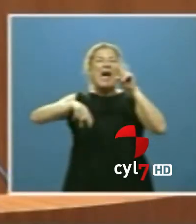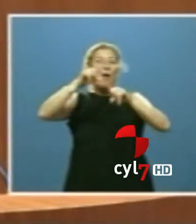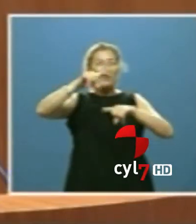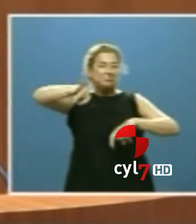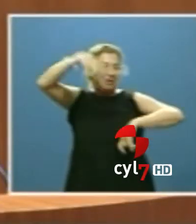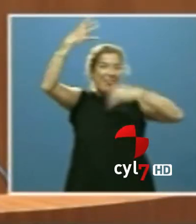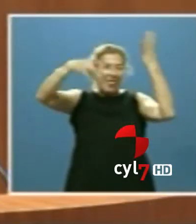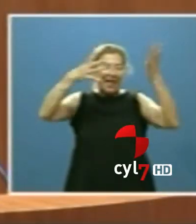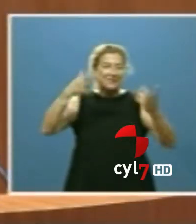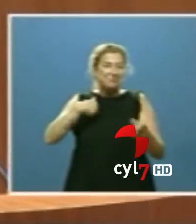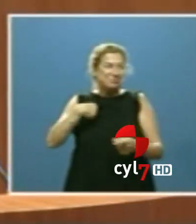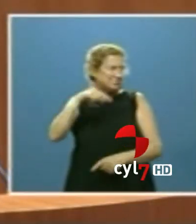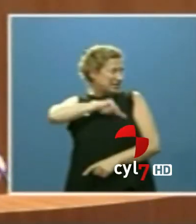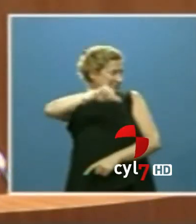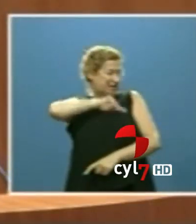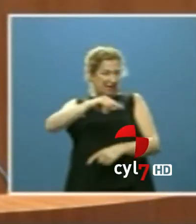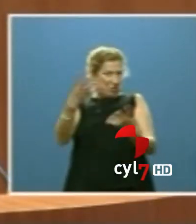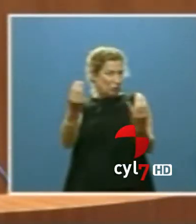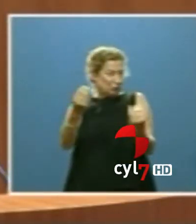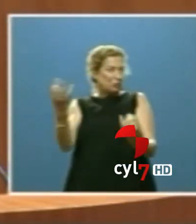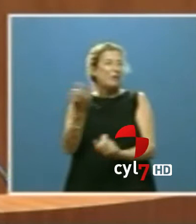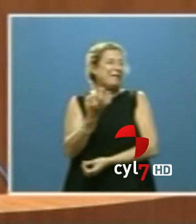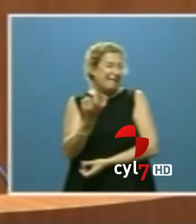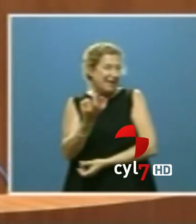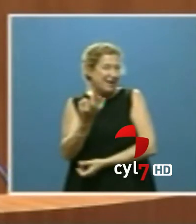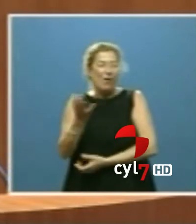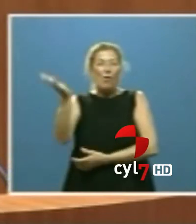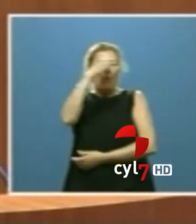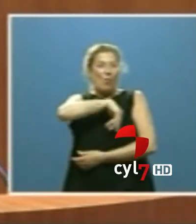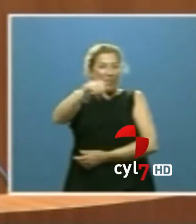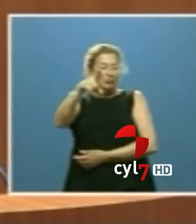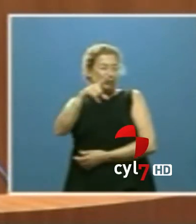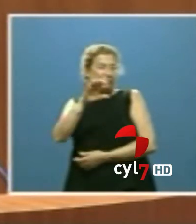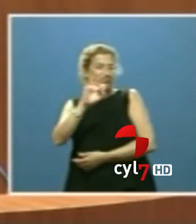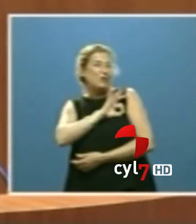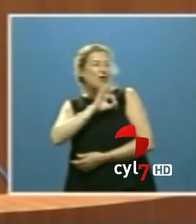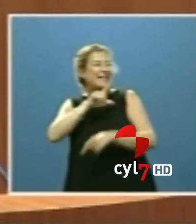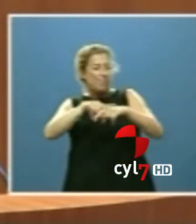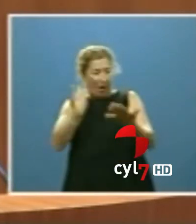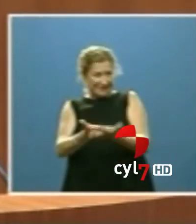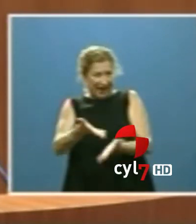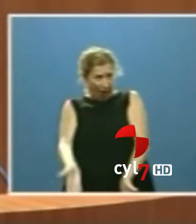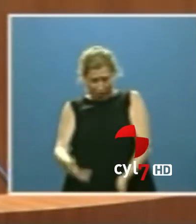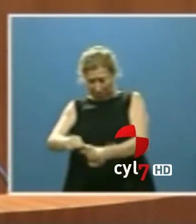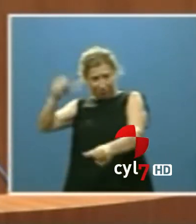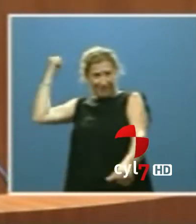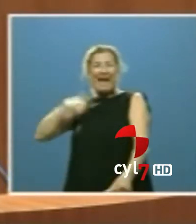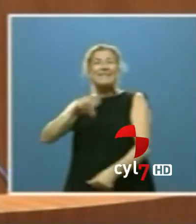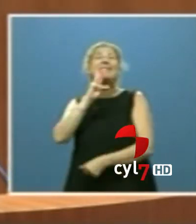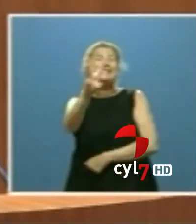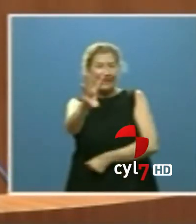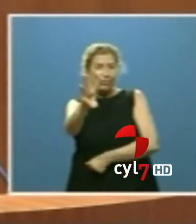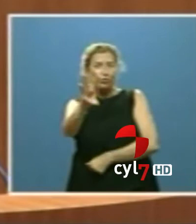que lo que me extraña mucho es que no haya tenido su señoría tiempo hasta hoy durante tres años